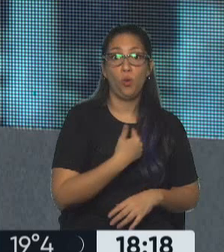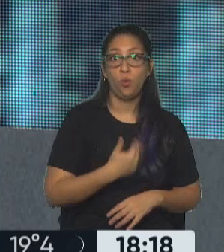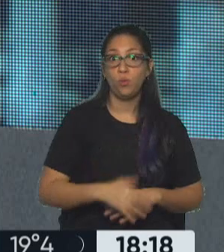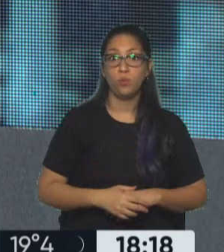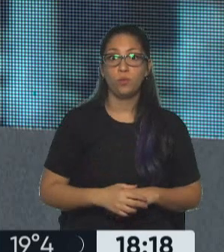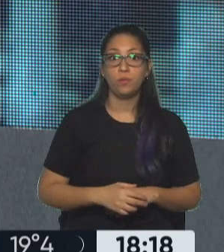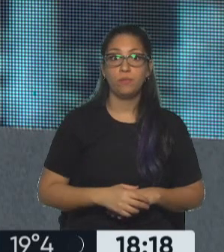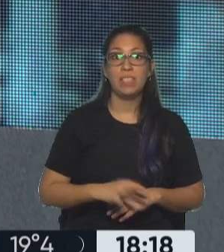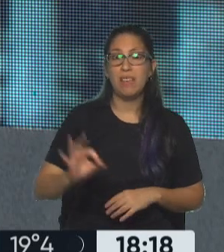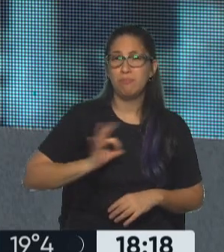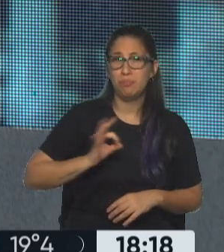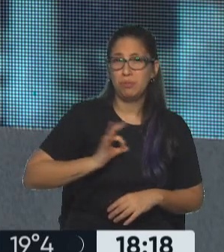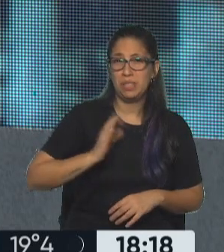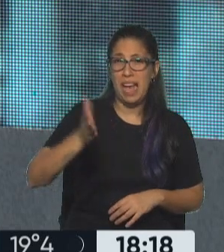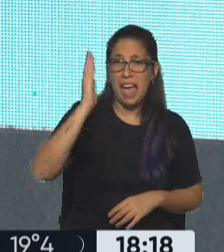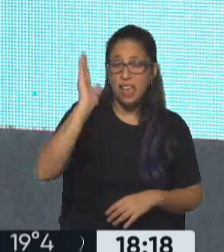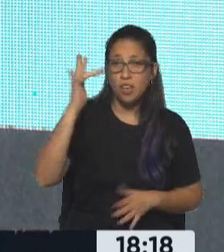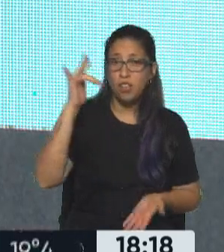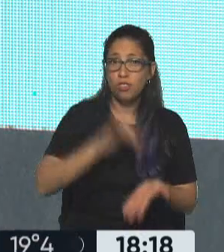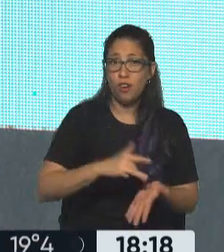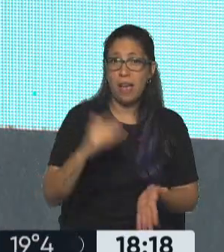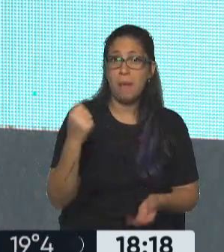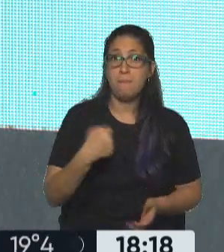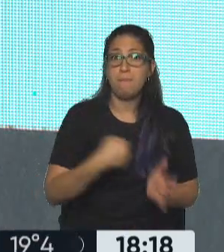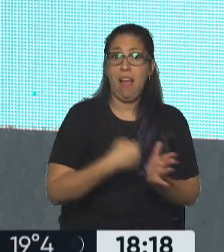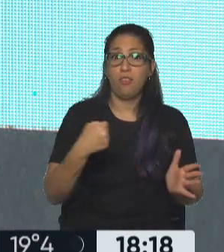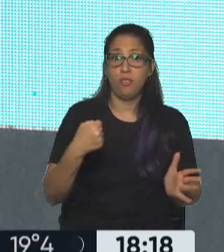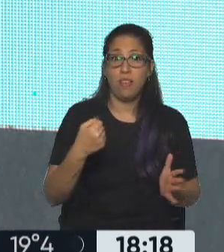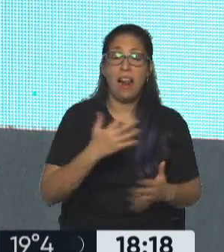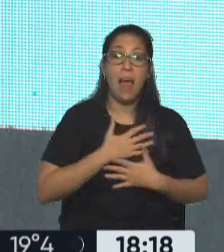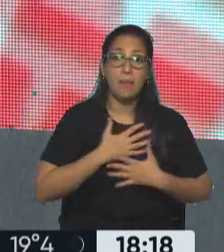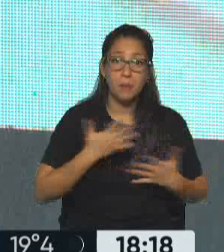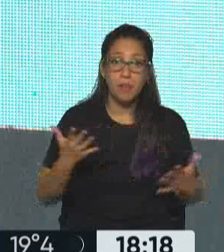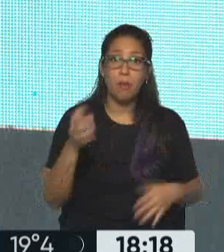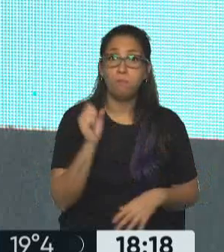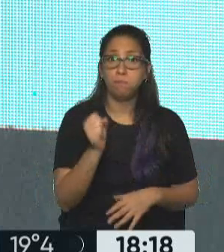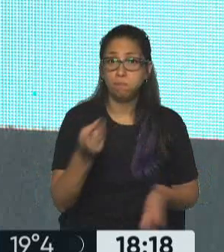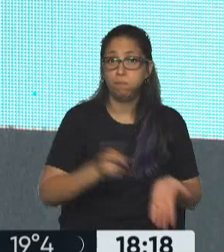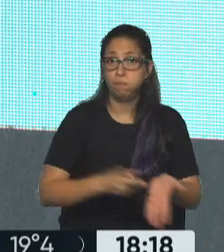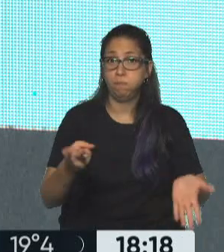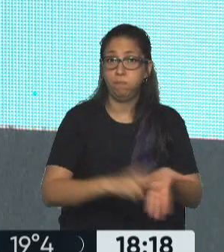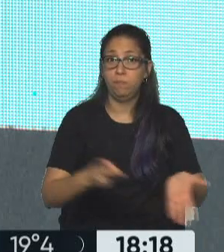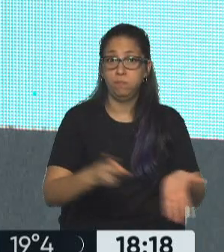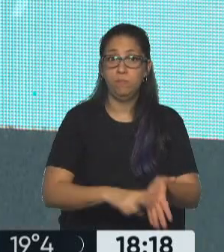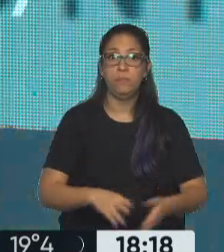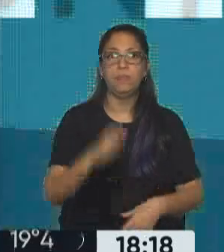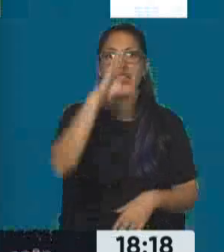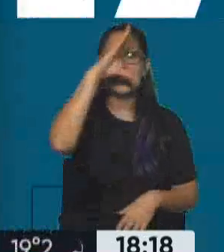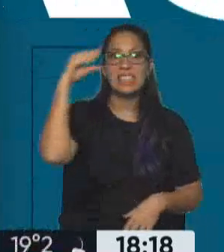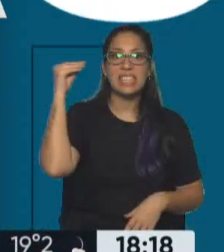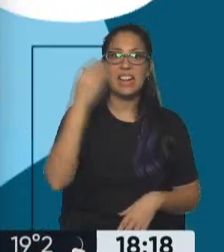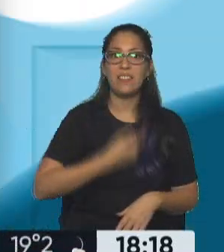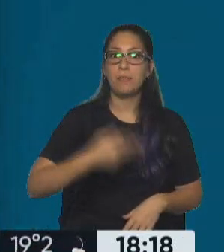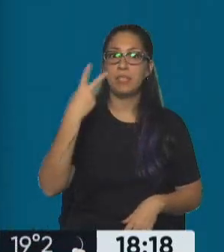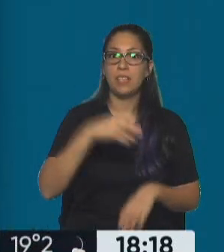lamentablemente por décadas, ¿no? Es una cuestión que históricamente, lamentablemente hemos repetido una y otra vez. Cristina Kirchner,